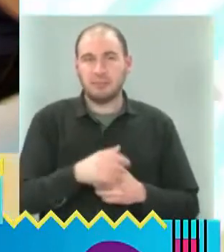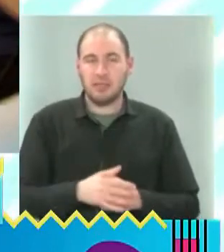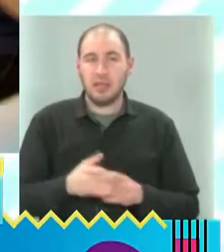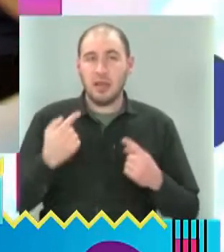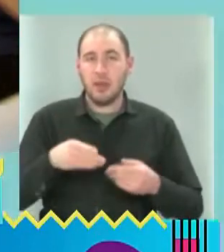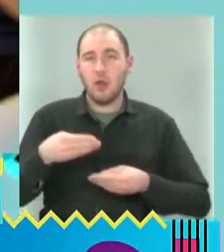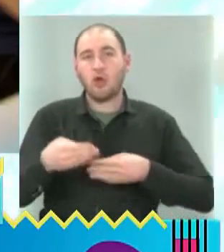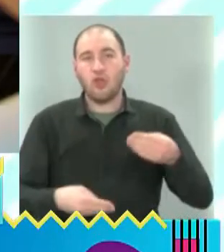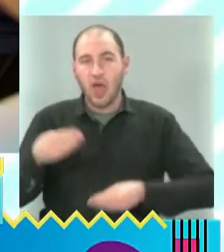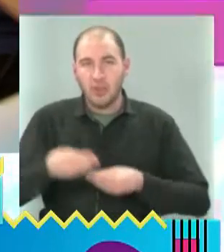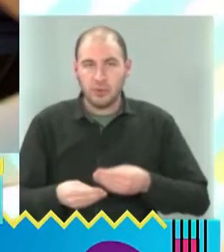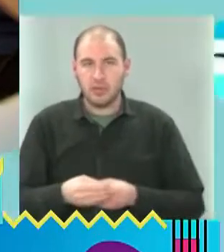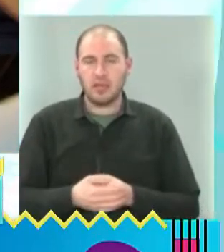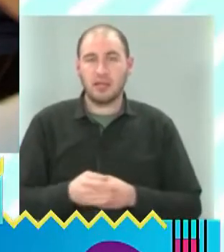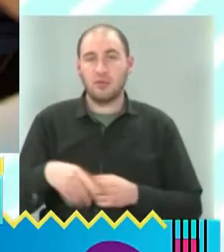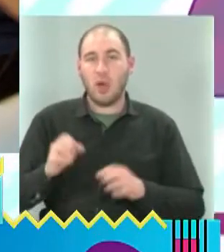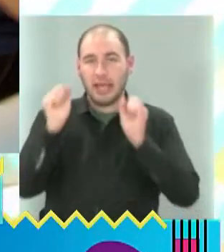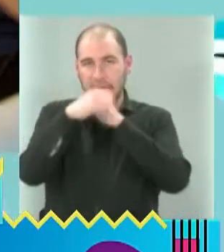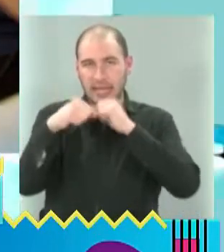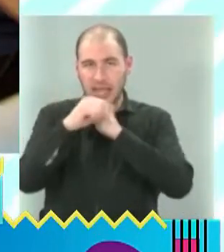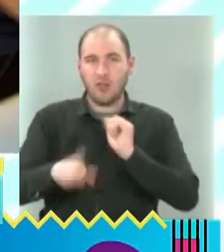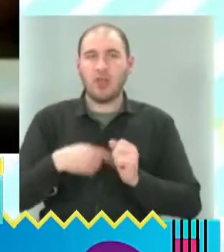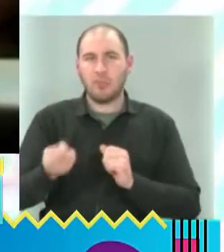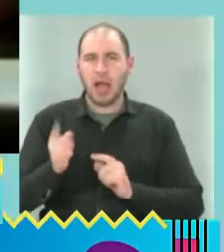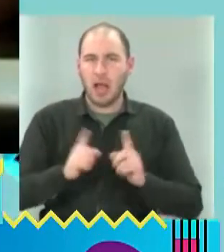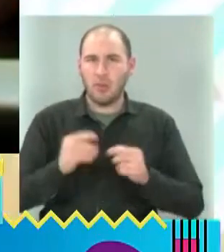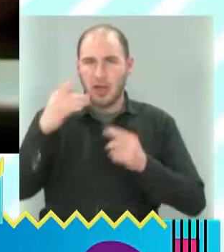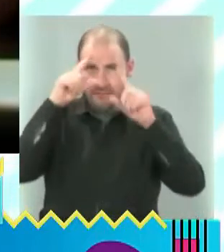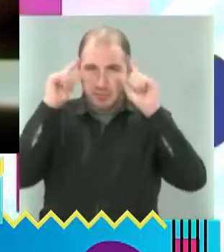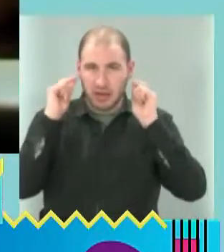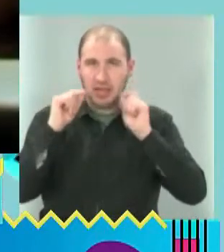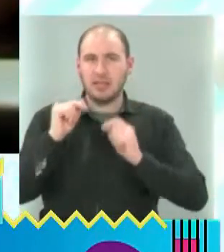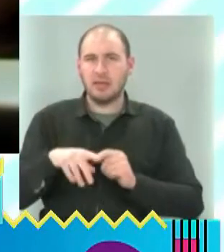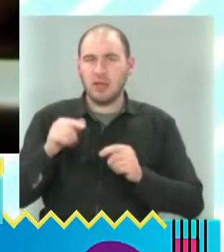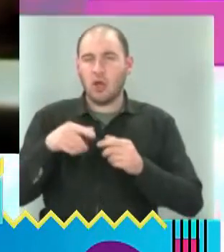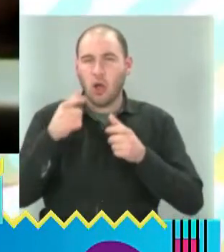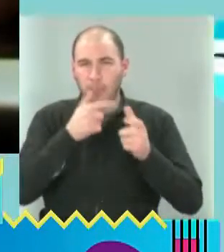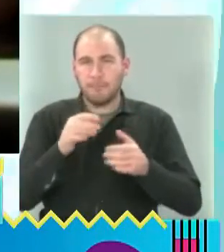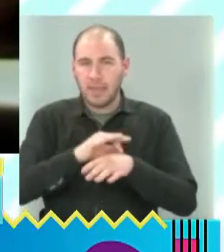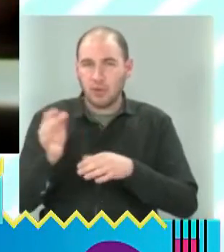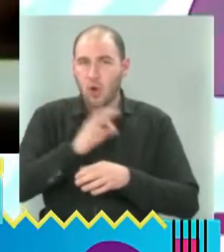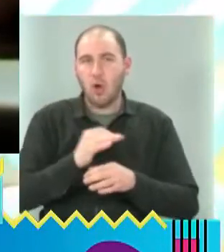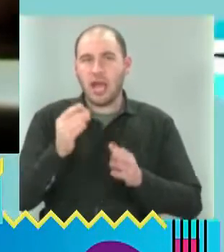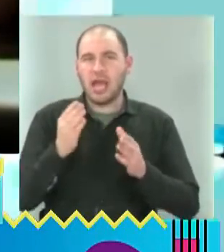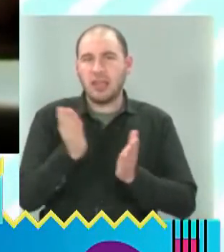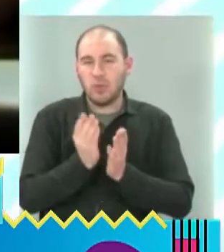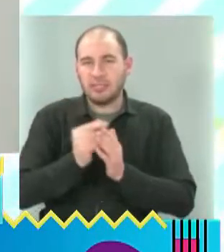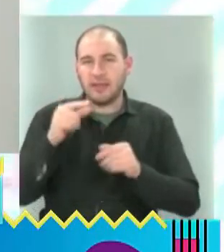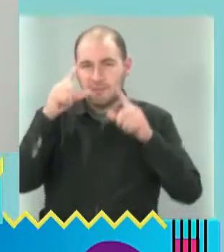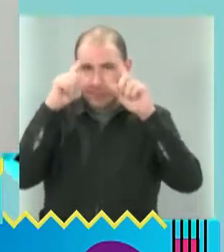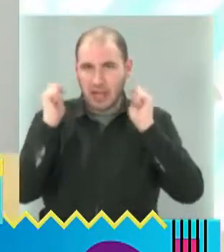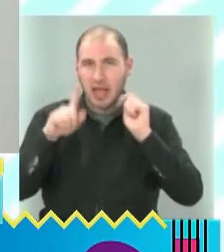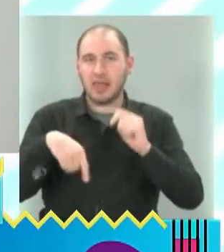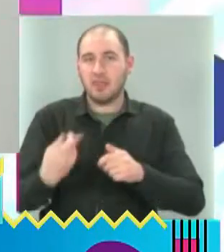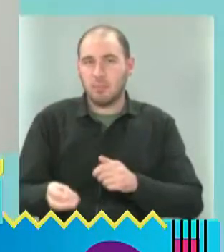en contaduría, en la parte de ingeniería, después algunos en enfermería, que se traían médicos o estudiantes avanzados de enfermería. Después